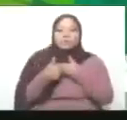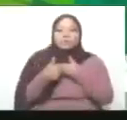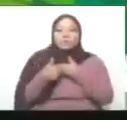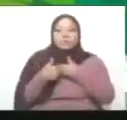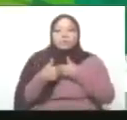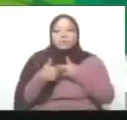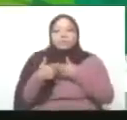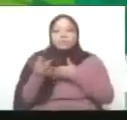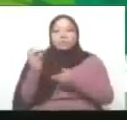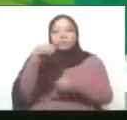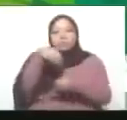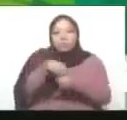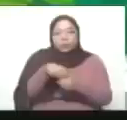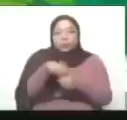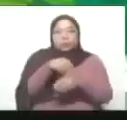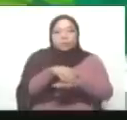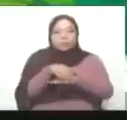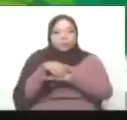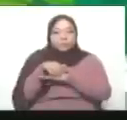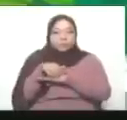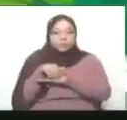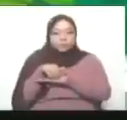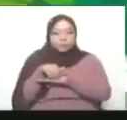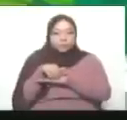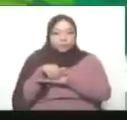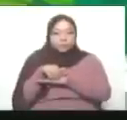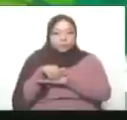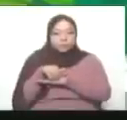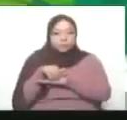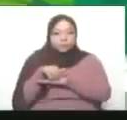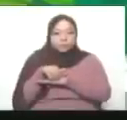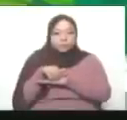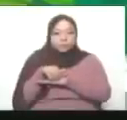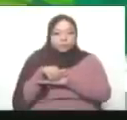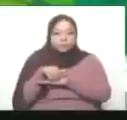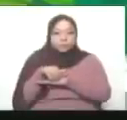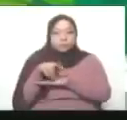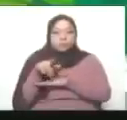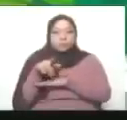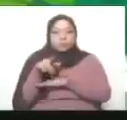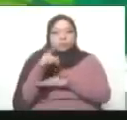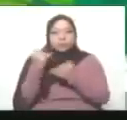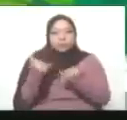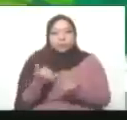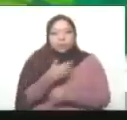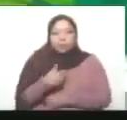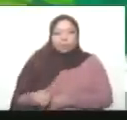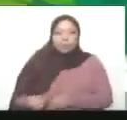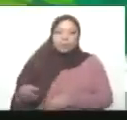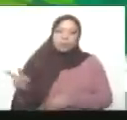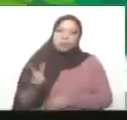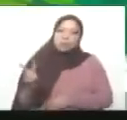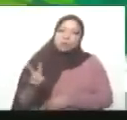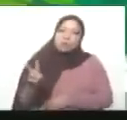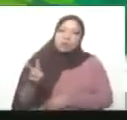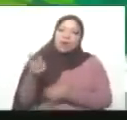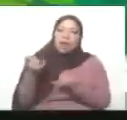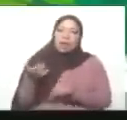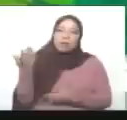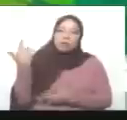por parte del imperio británico lo cual lleva al presidente venezolano de entonces